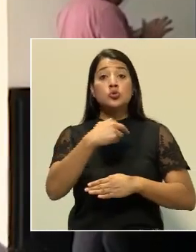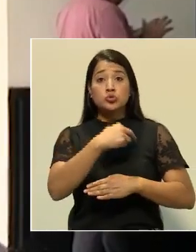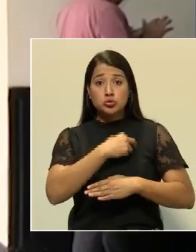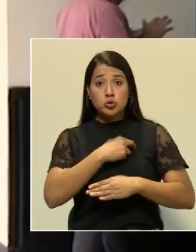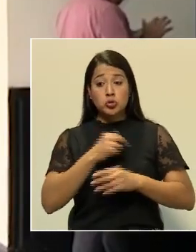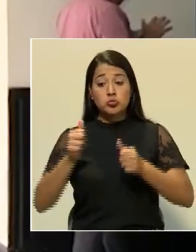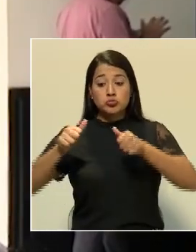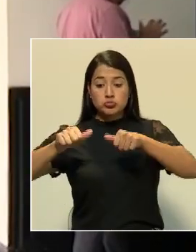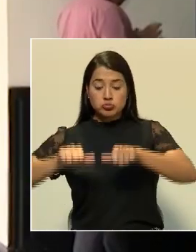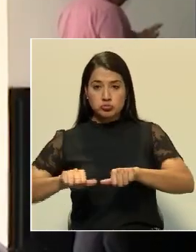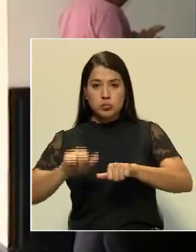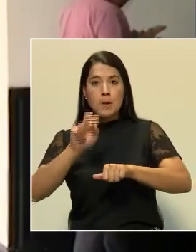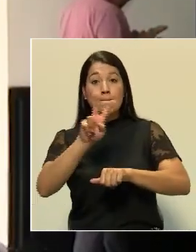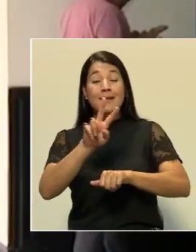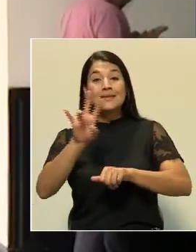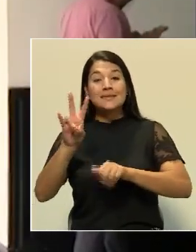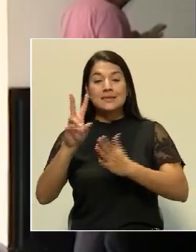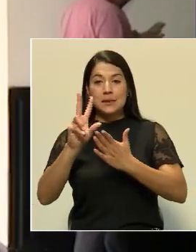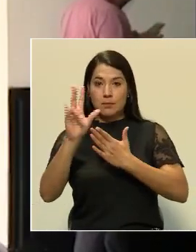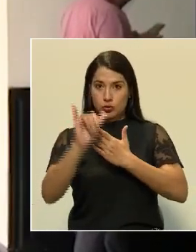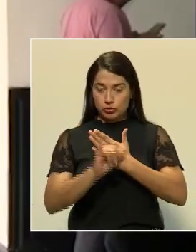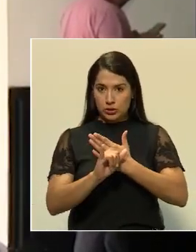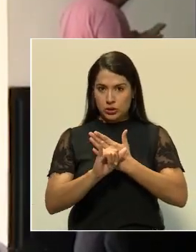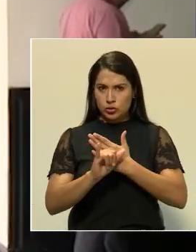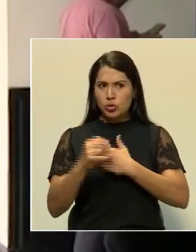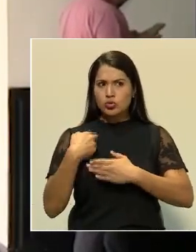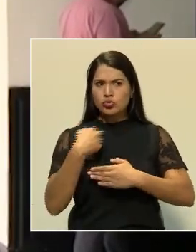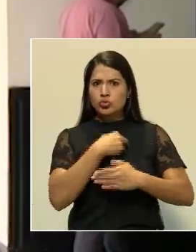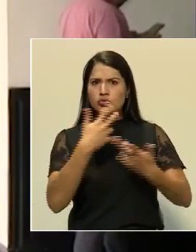en una agenda de 27 proyectos, que ya fue comunicada,